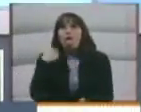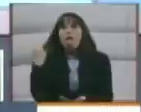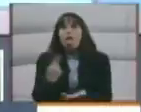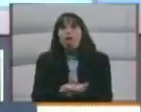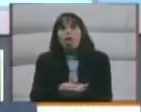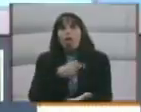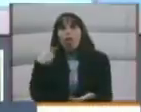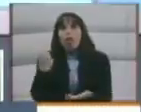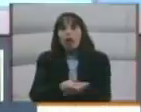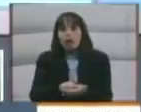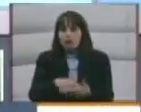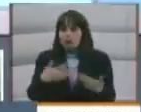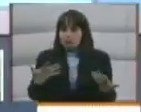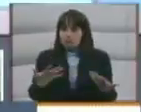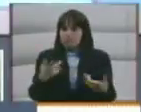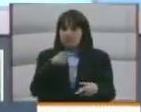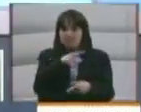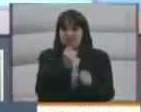pagándole al que no trabaja.